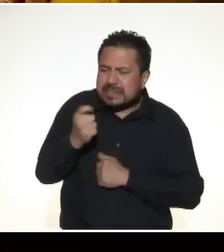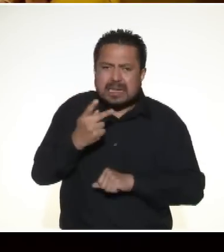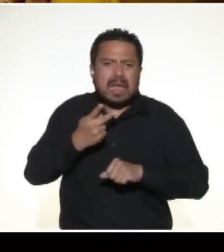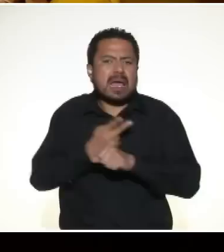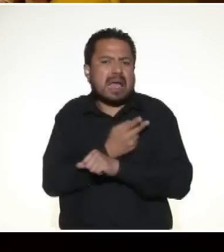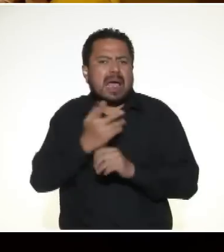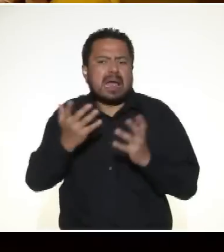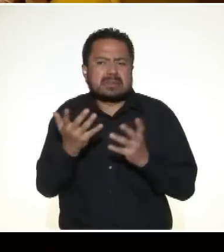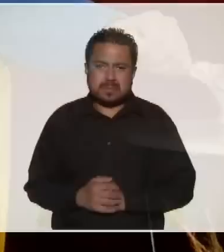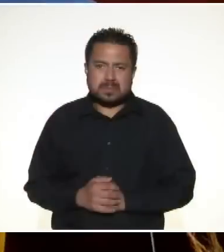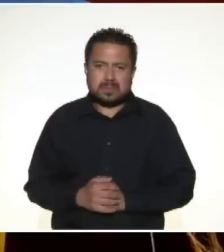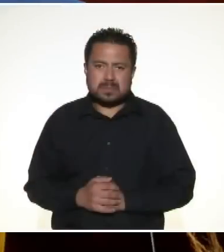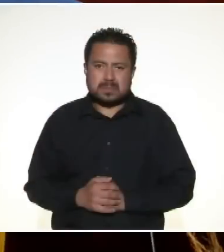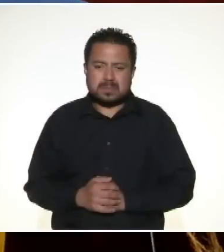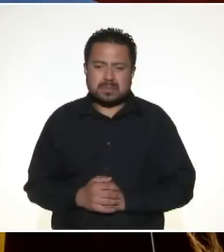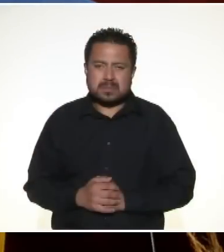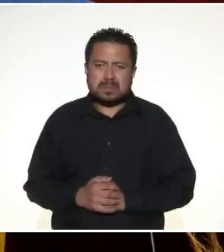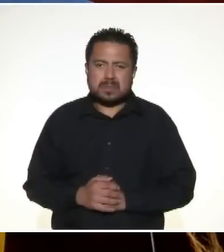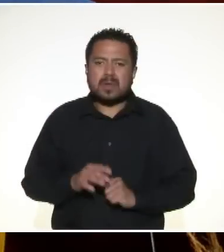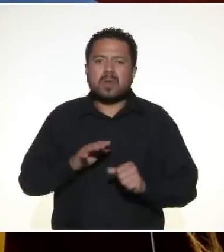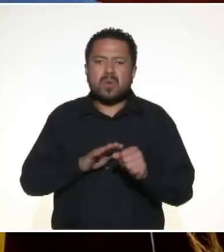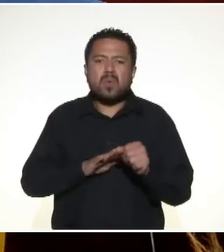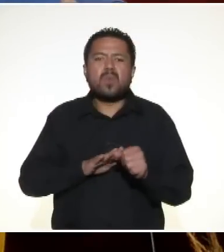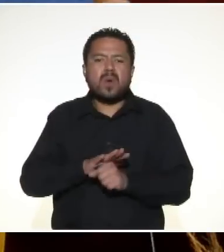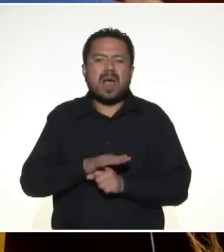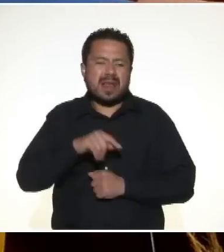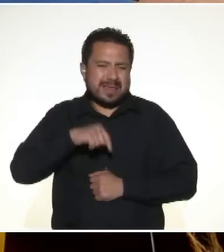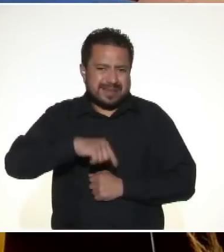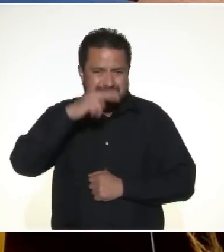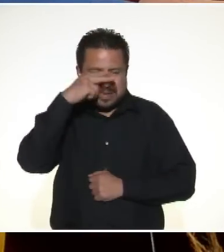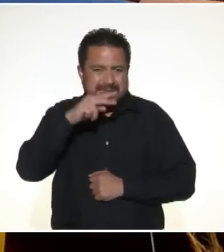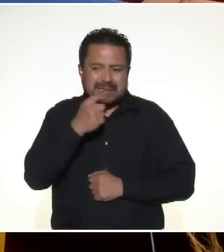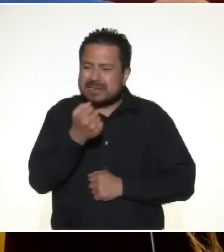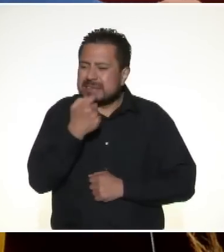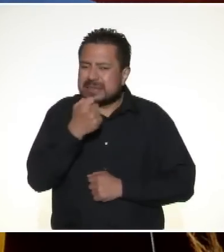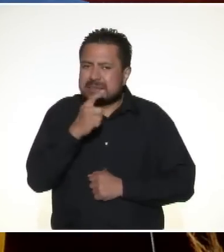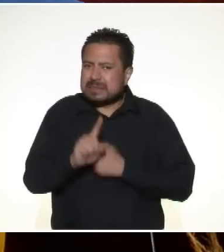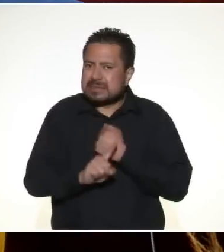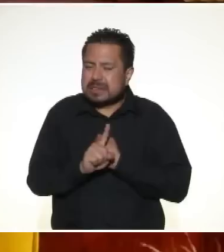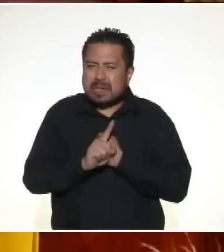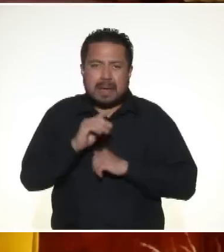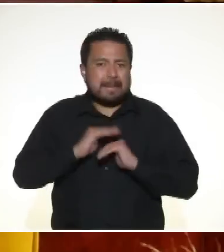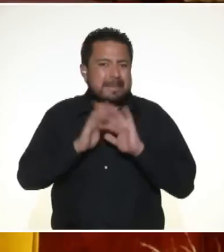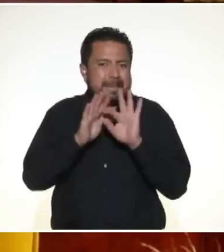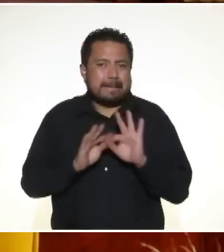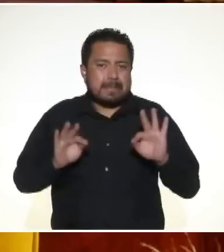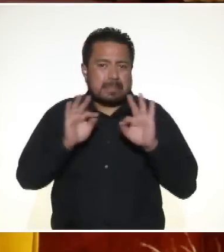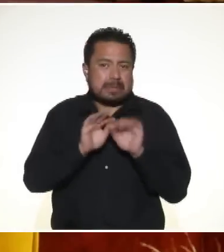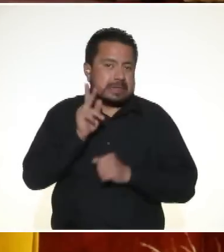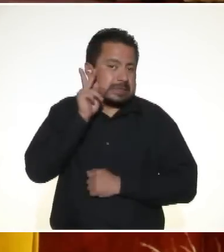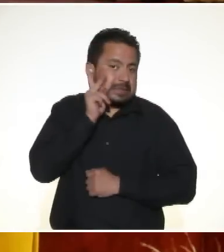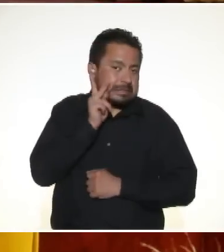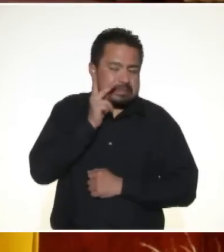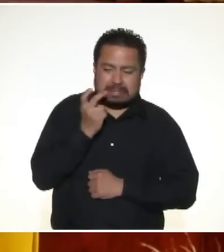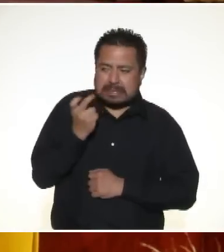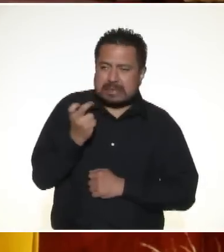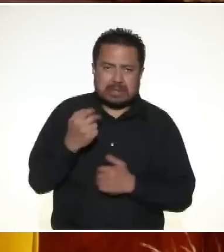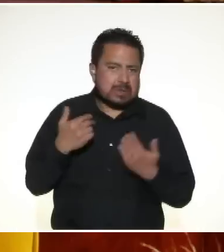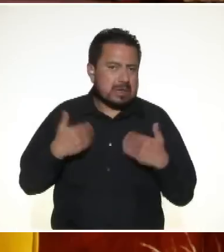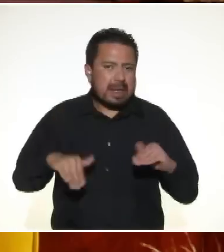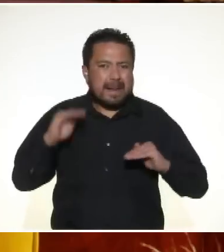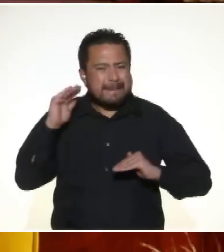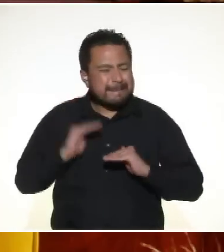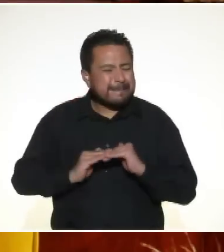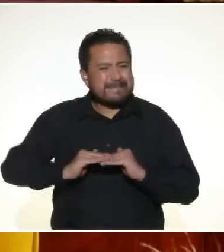una situación como esta, ¿no? ¿Qué sustancias en nuestro país afectan? La principal es el alcohol, es la que está